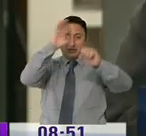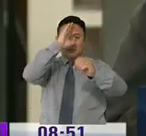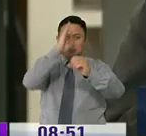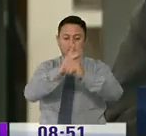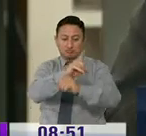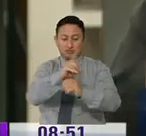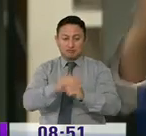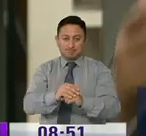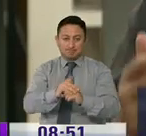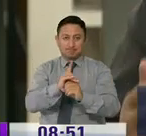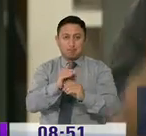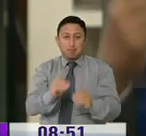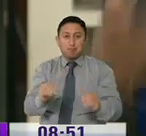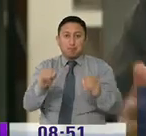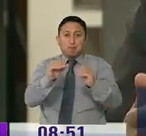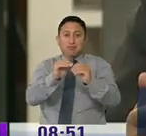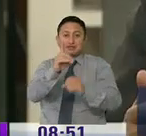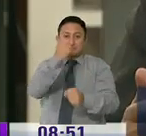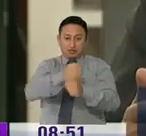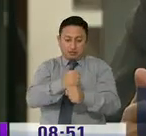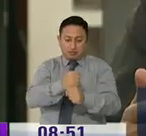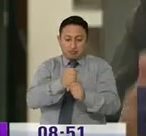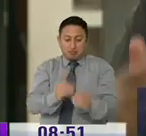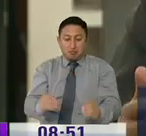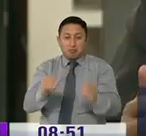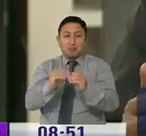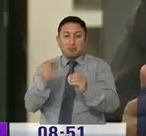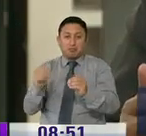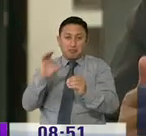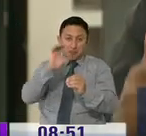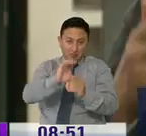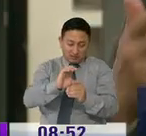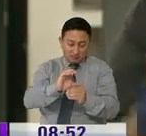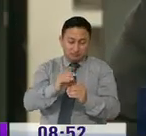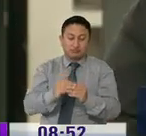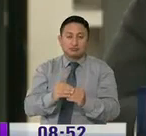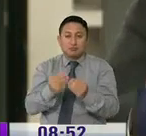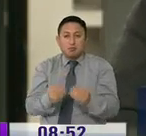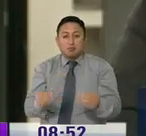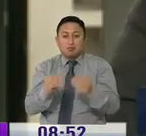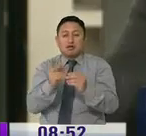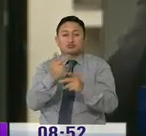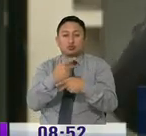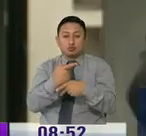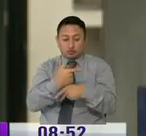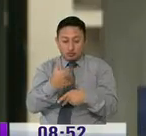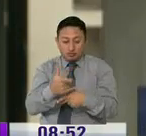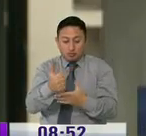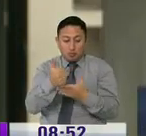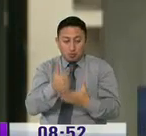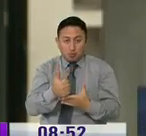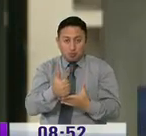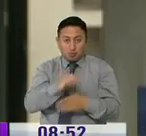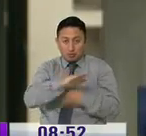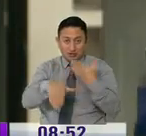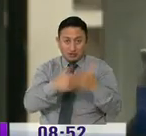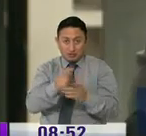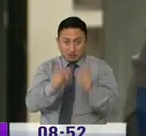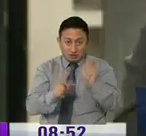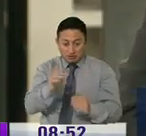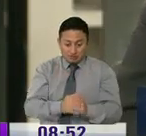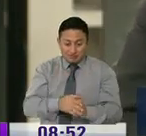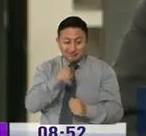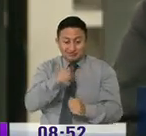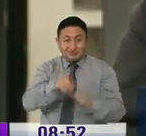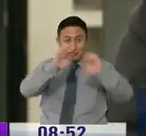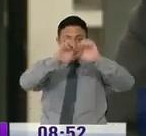el propósito de generar trabajo y, por ende, inversión, producción y bienestar para todos,